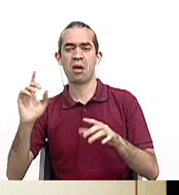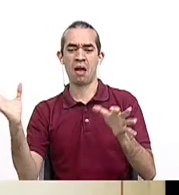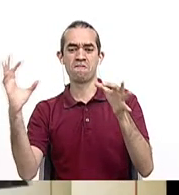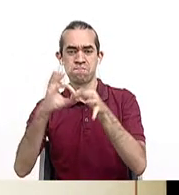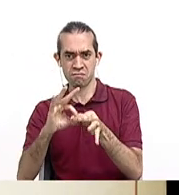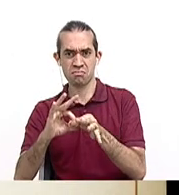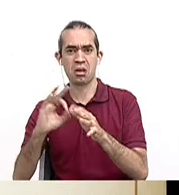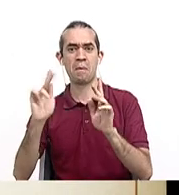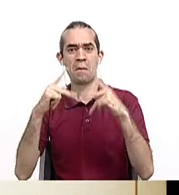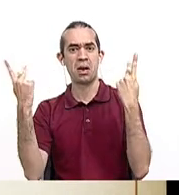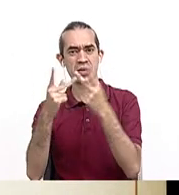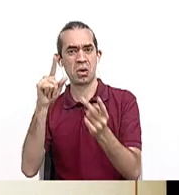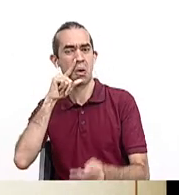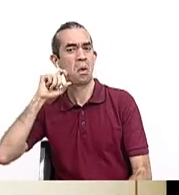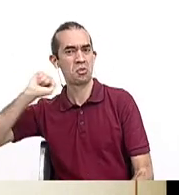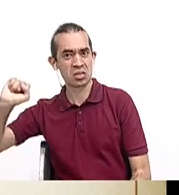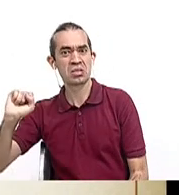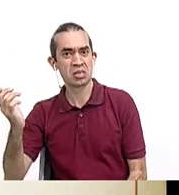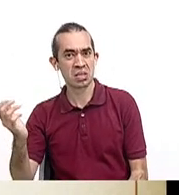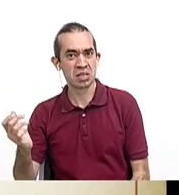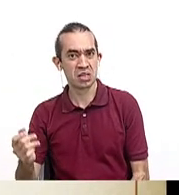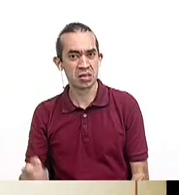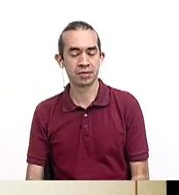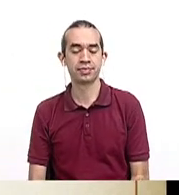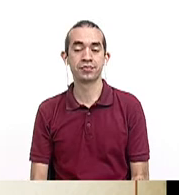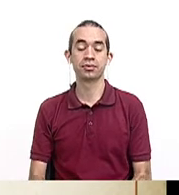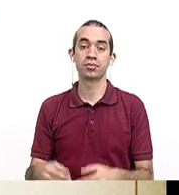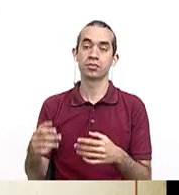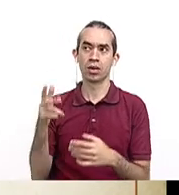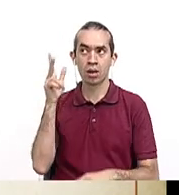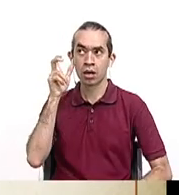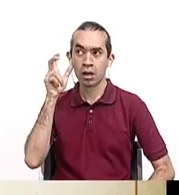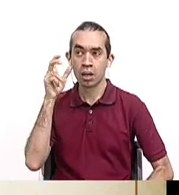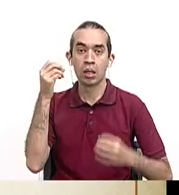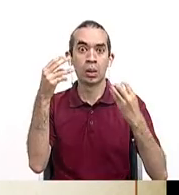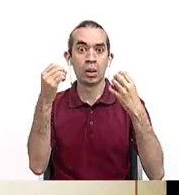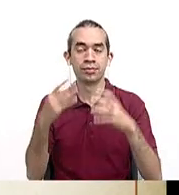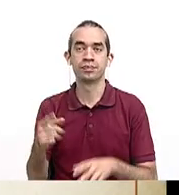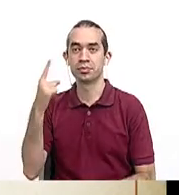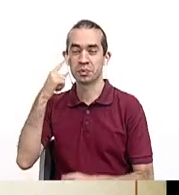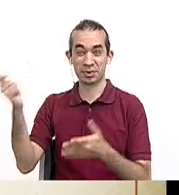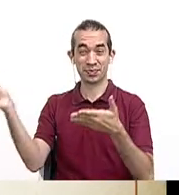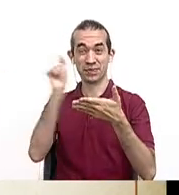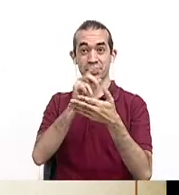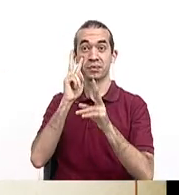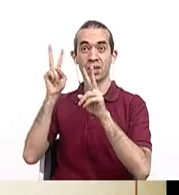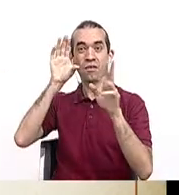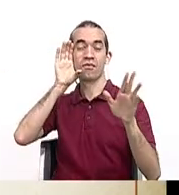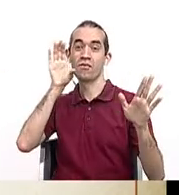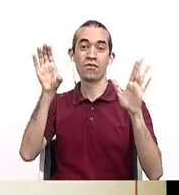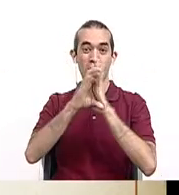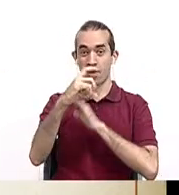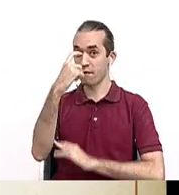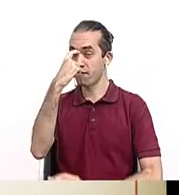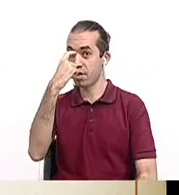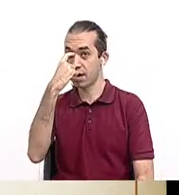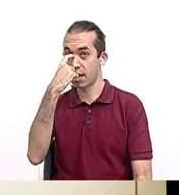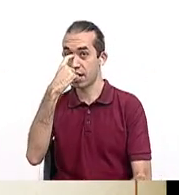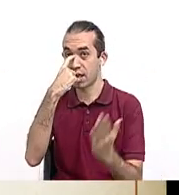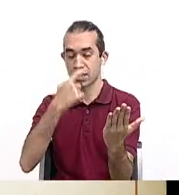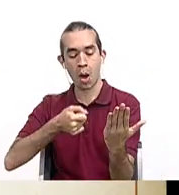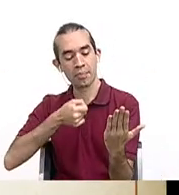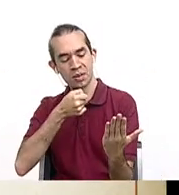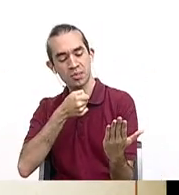sigo que mostrándoles que ahí está porque por su bebé por cierto una fotografía de don josé figueres ferrer leyendo su